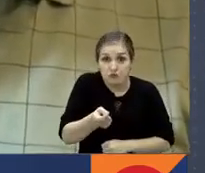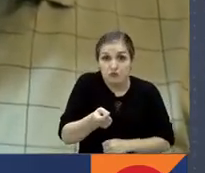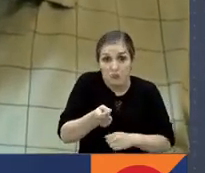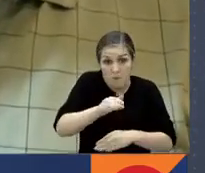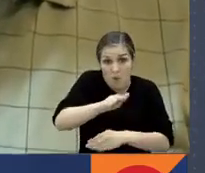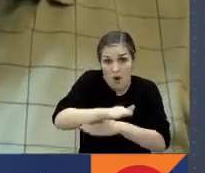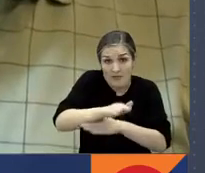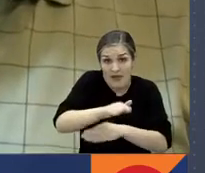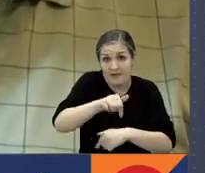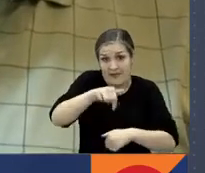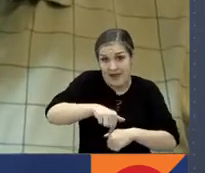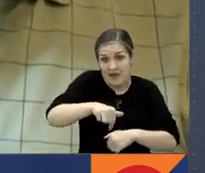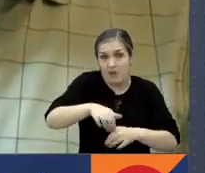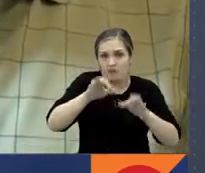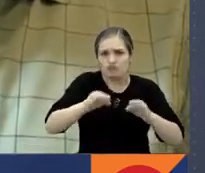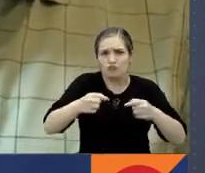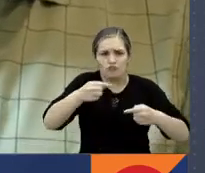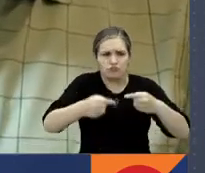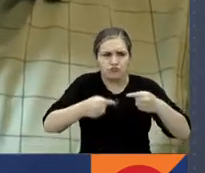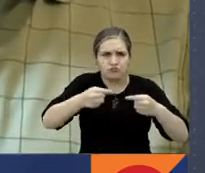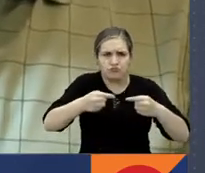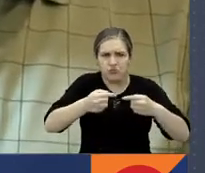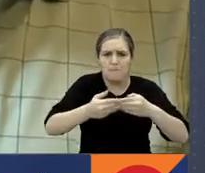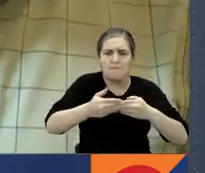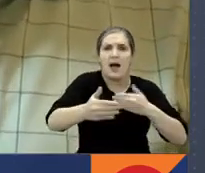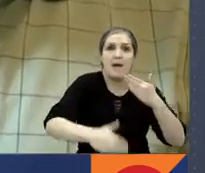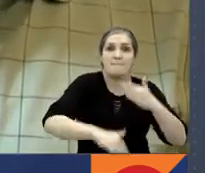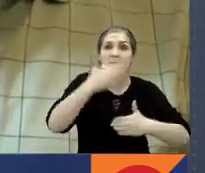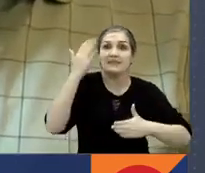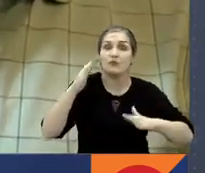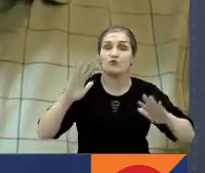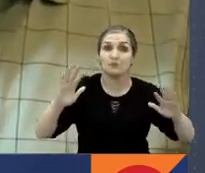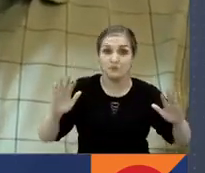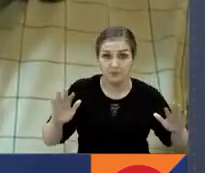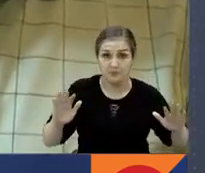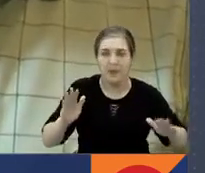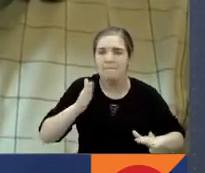La competencia, 40 minutos después comenzará. Atención, los